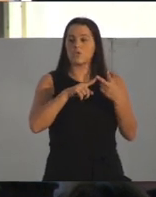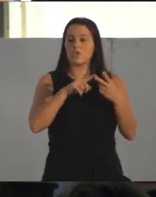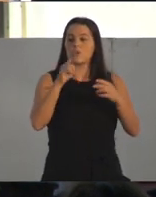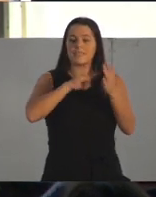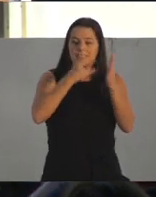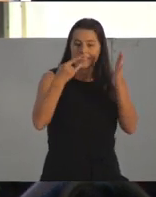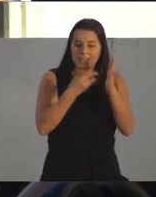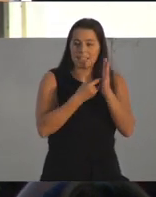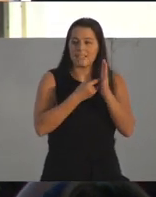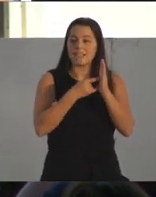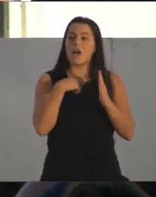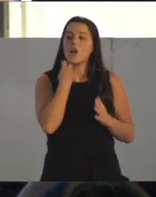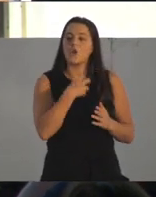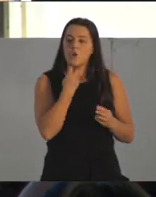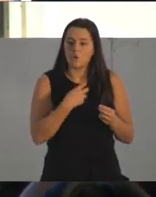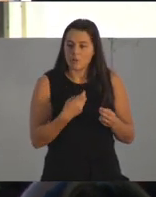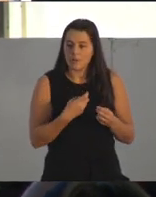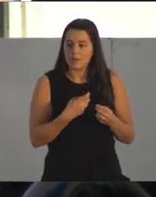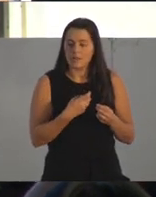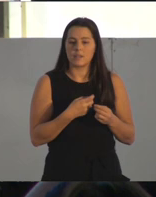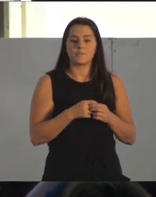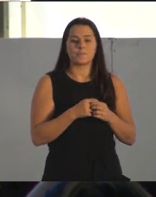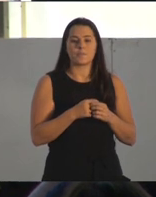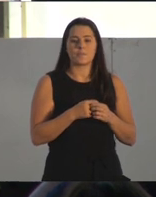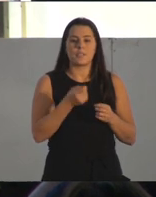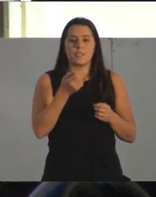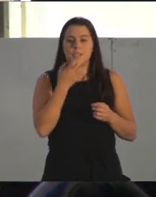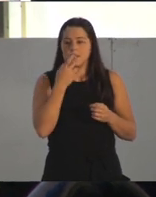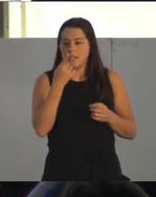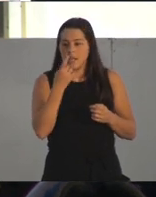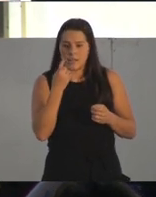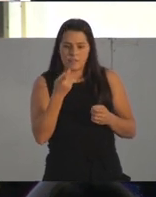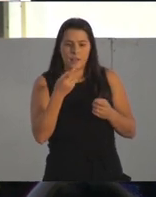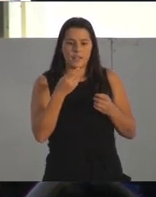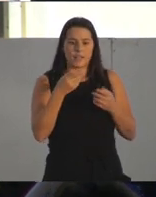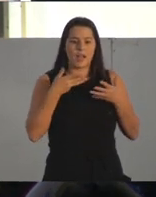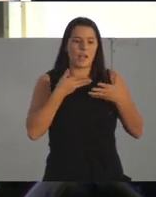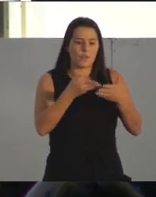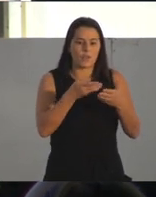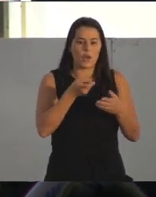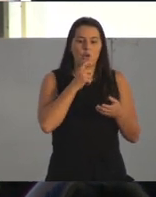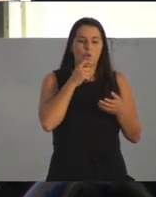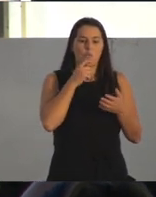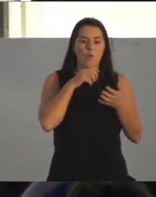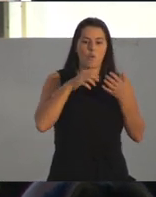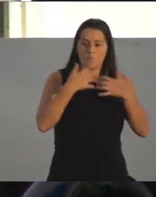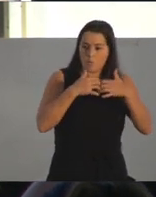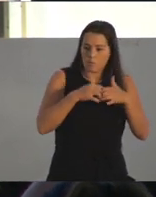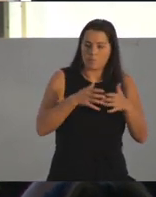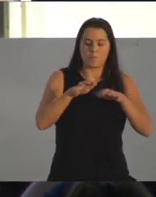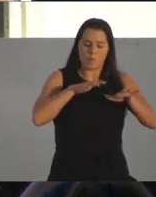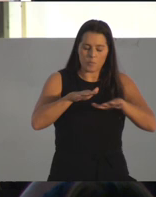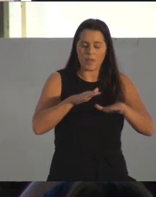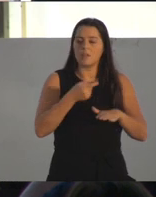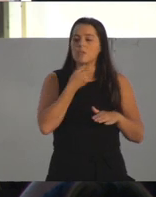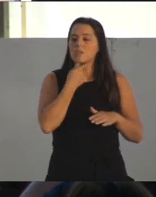el logopeda con la persona afectada, pues si tiene que desinhibir la zona oral, si tiene que estimular la masticación. Luego